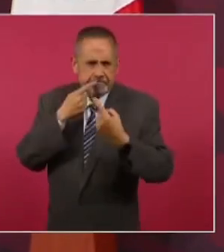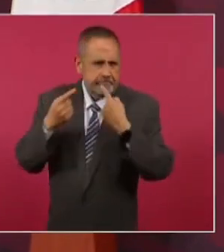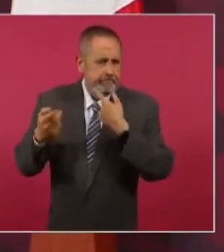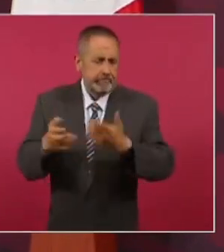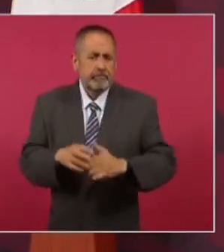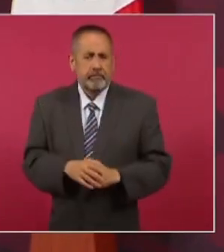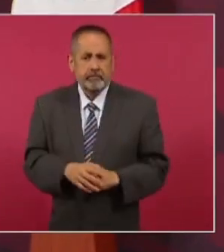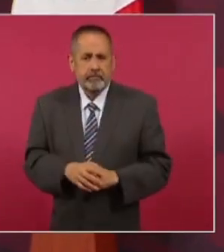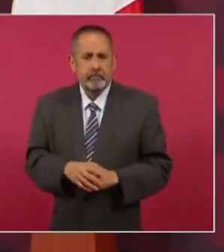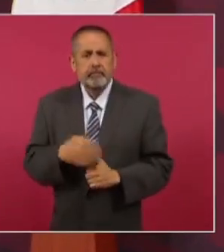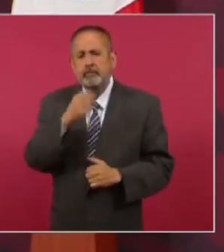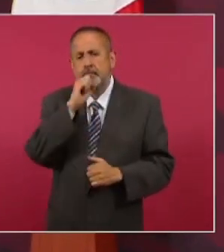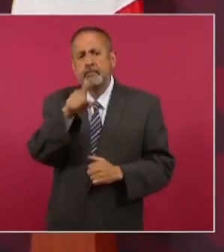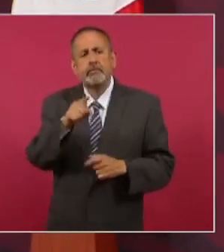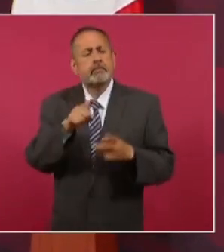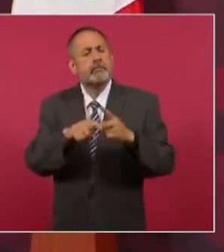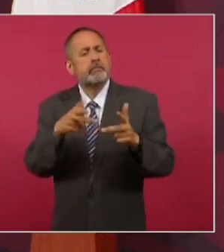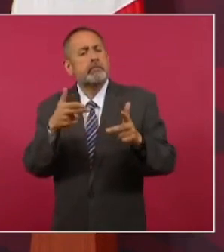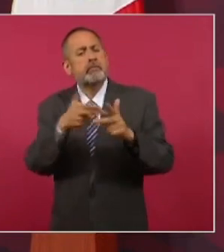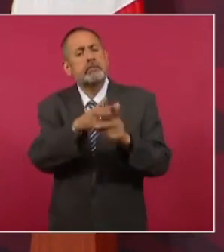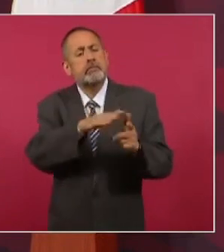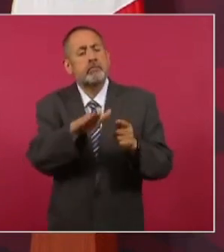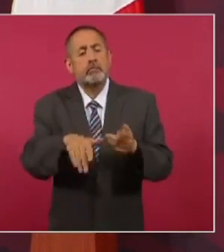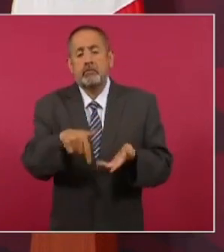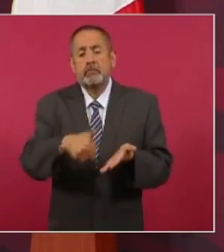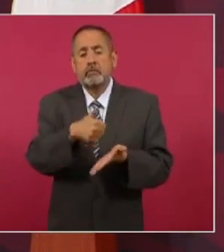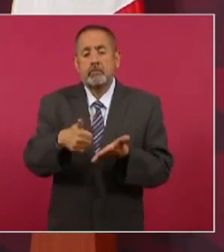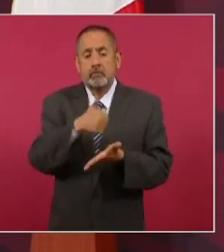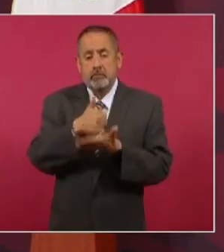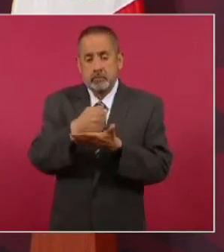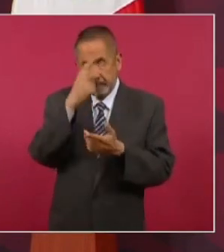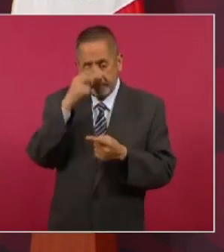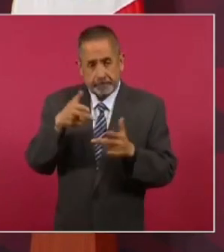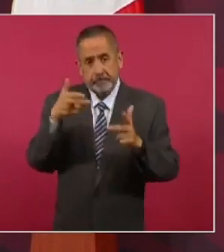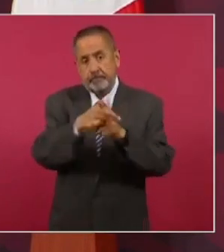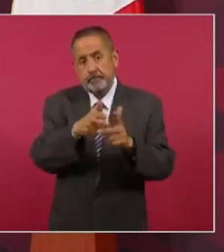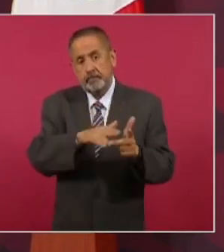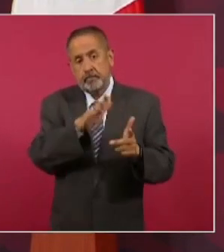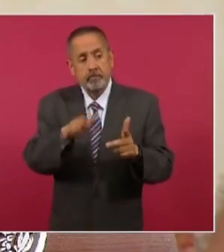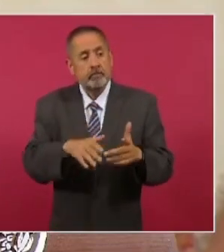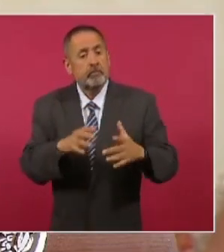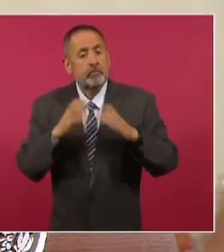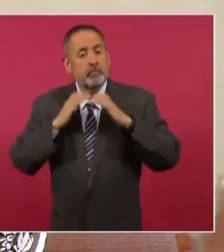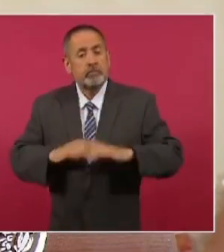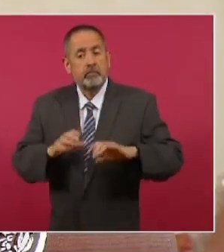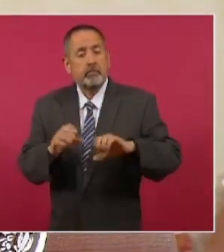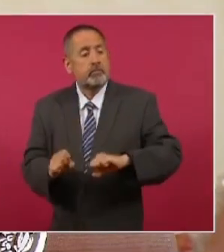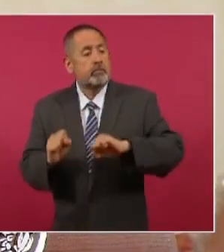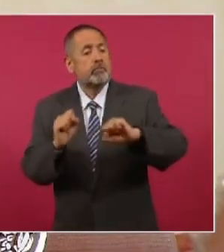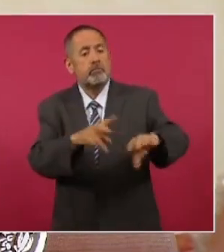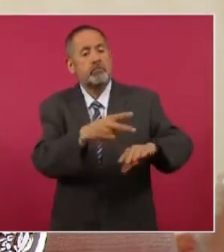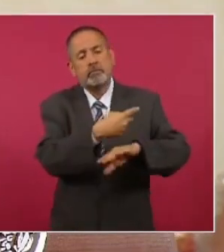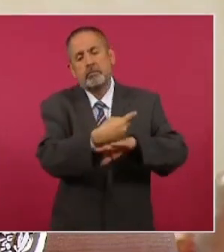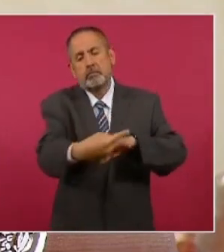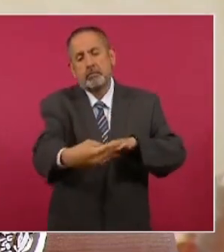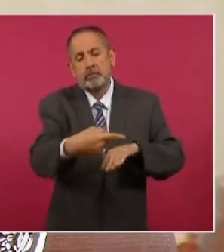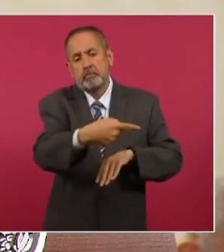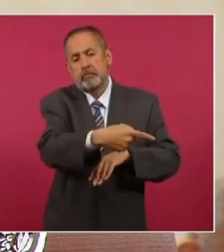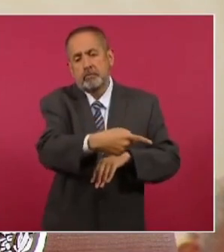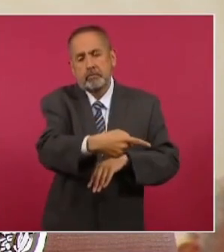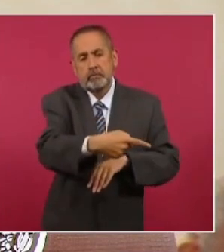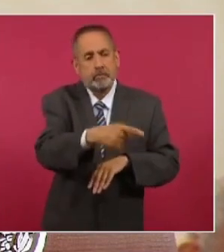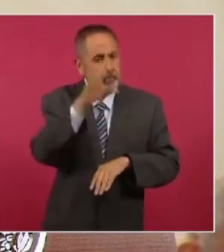el asesinato que hubo en la Ciudad de México y fueron a dejar el cuerpo de la joven